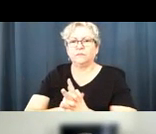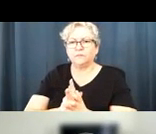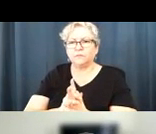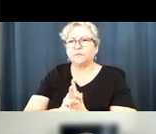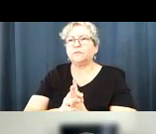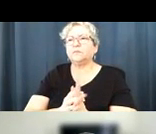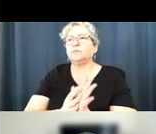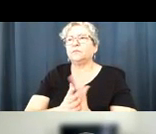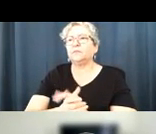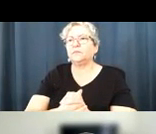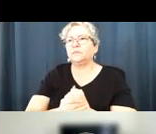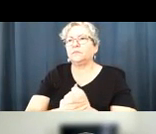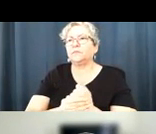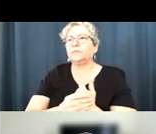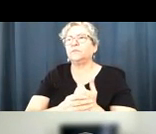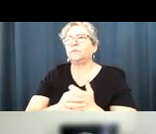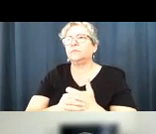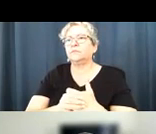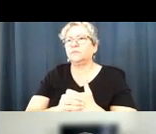un poco problemático.